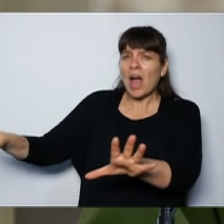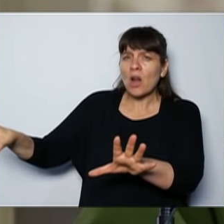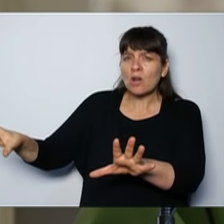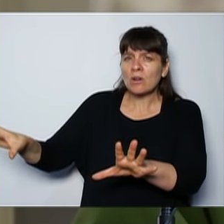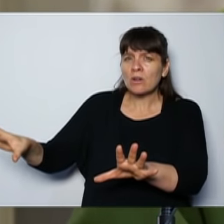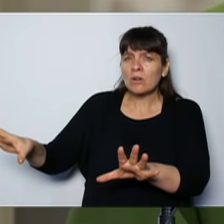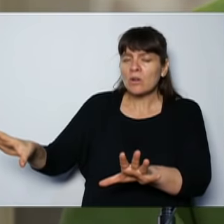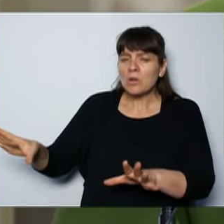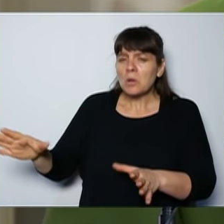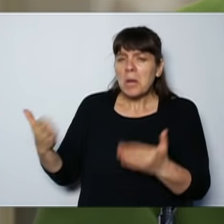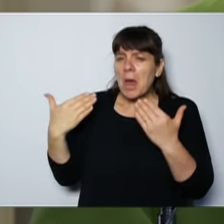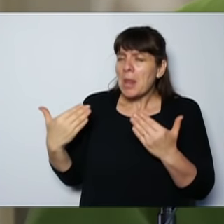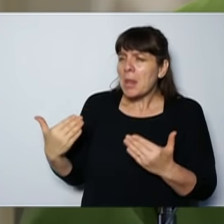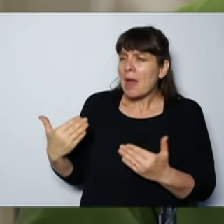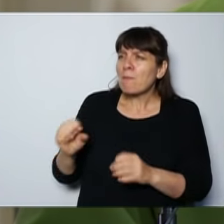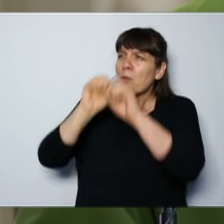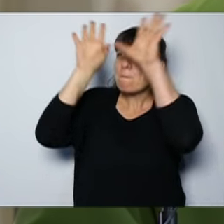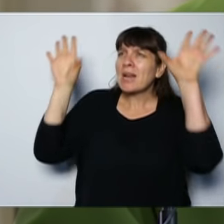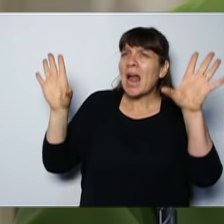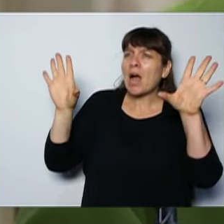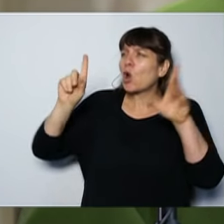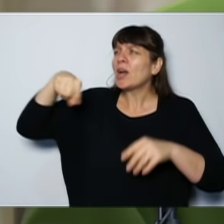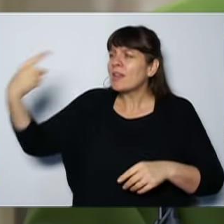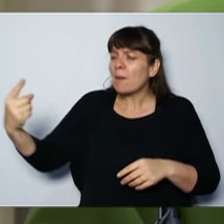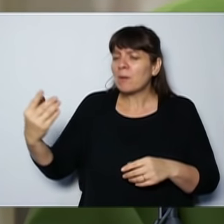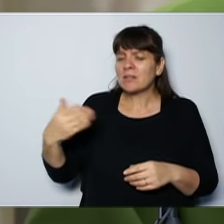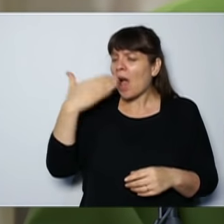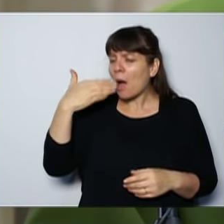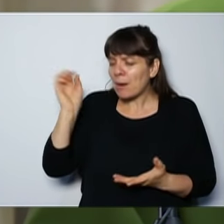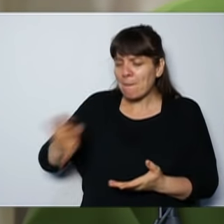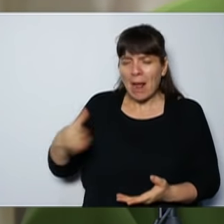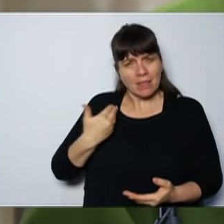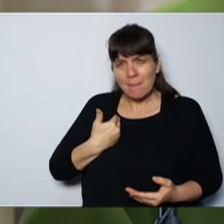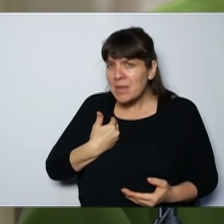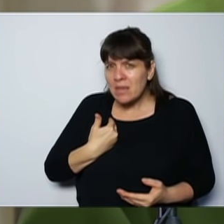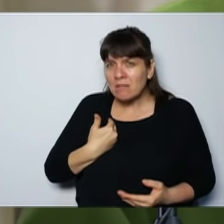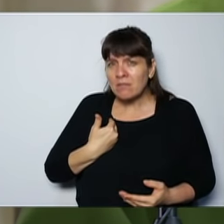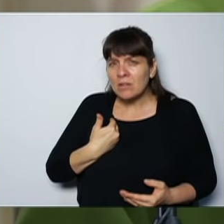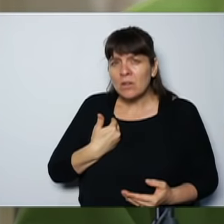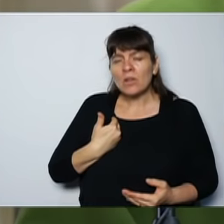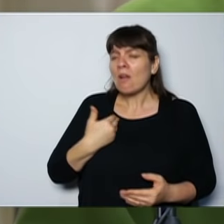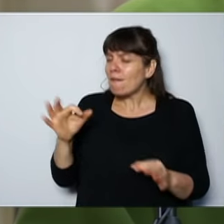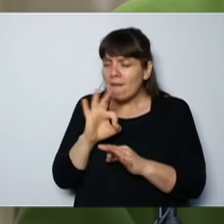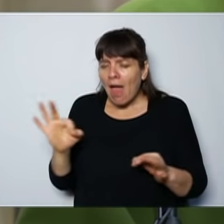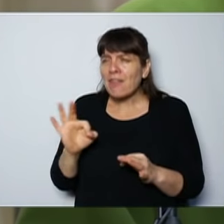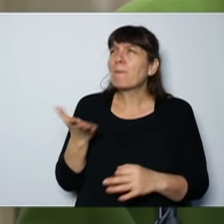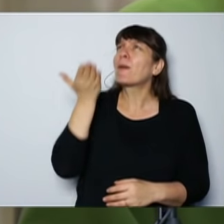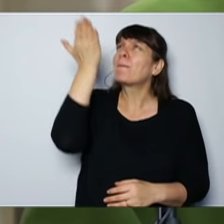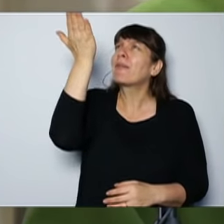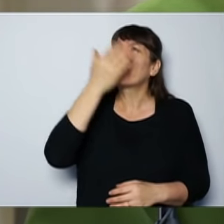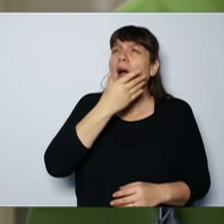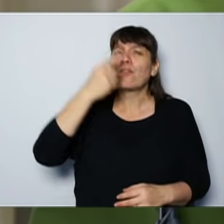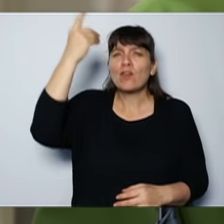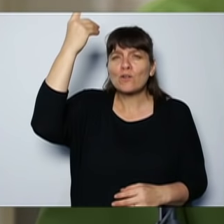frase tan linda: nadie puede hacer un milagro en mi nombre y luego hablar mal de mí. Nadie puede invocar a